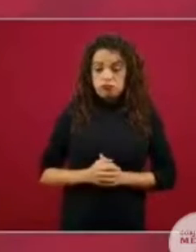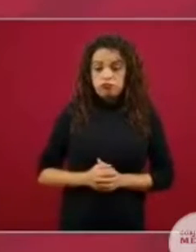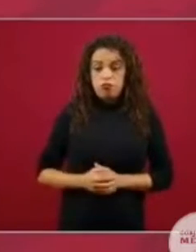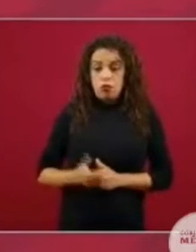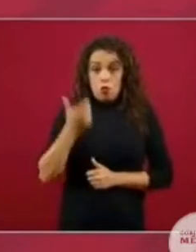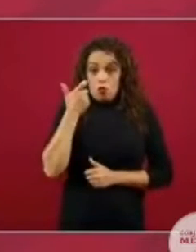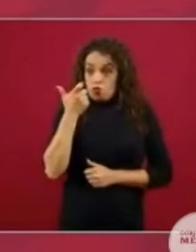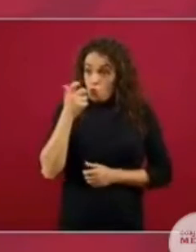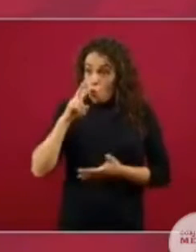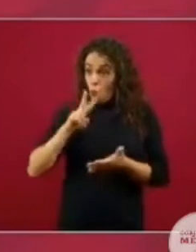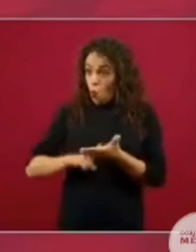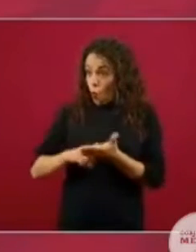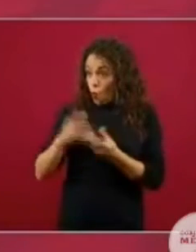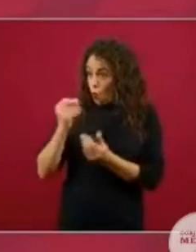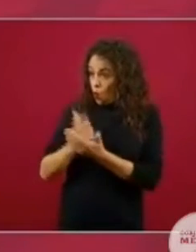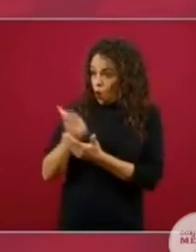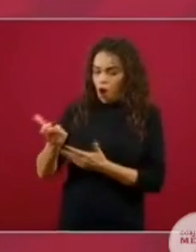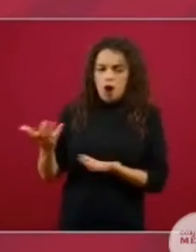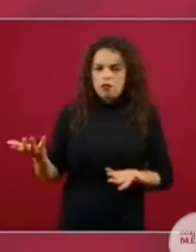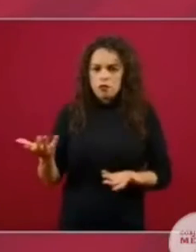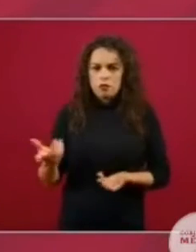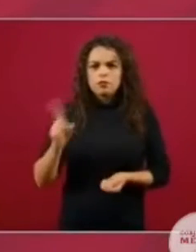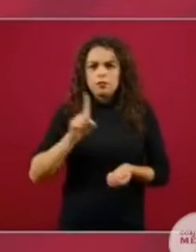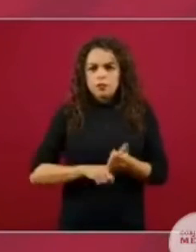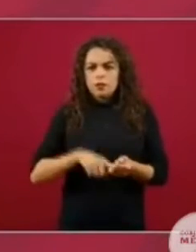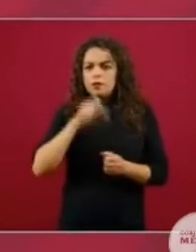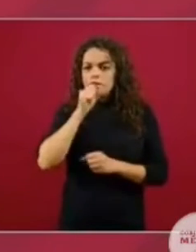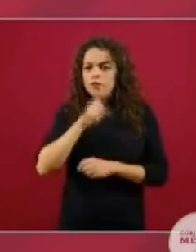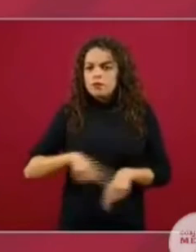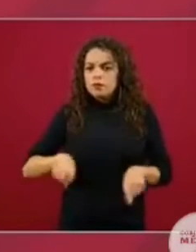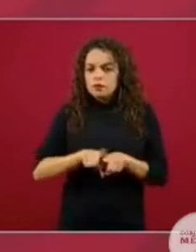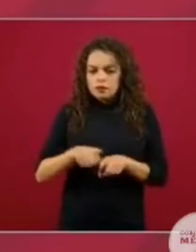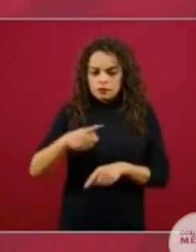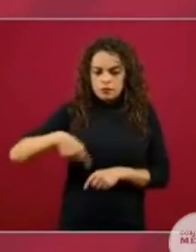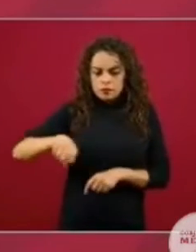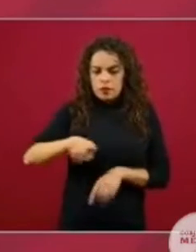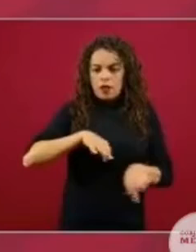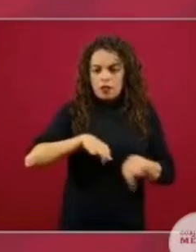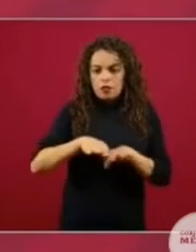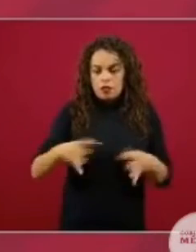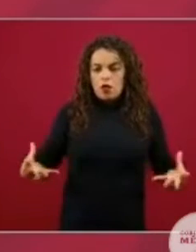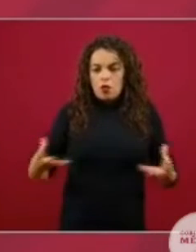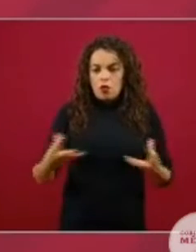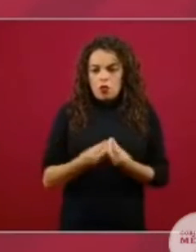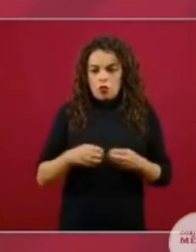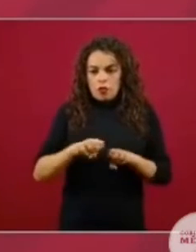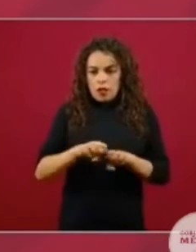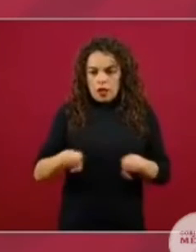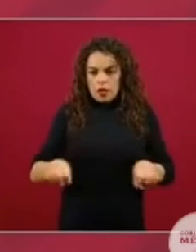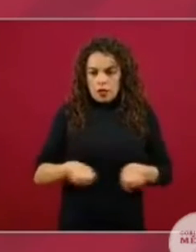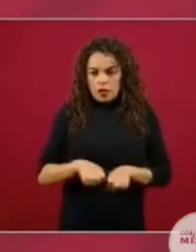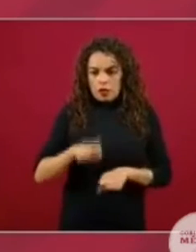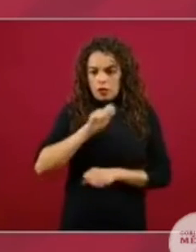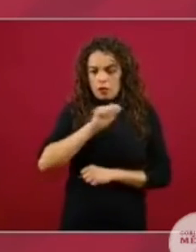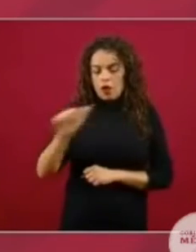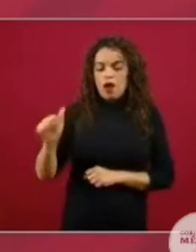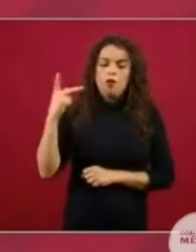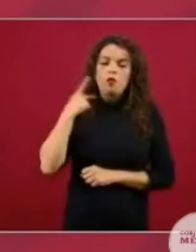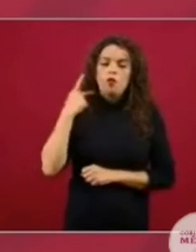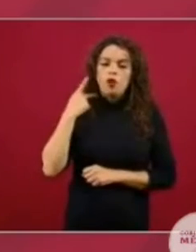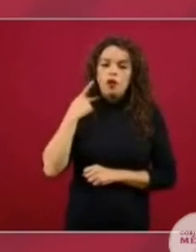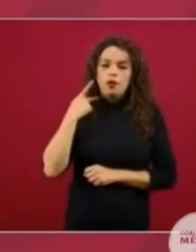se hizo con los propios funcionarios servidores que trabajan en la unidad de política digital nacional